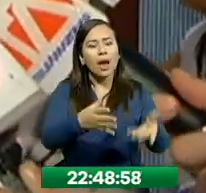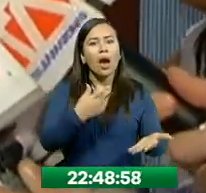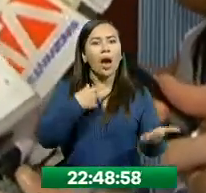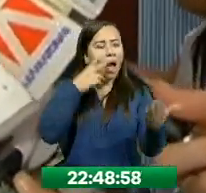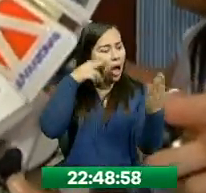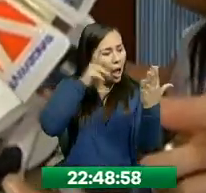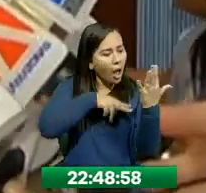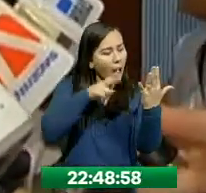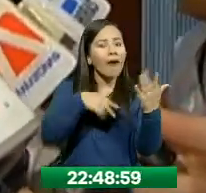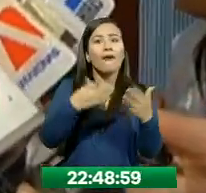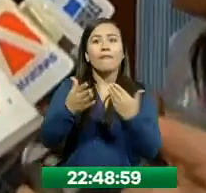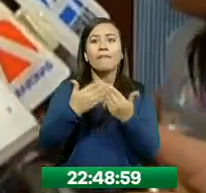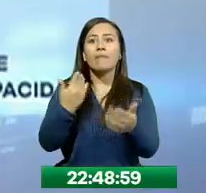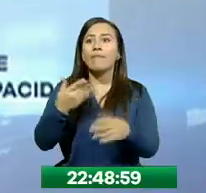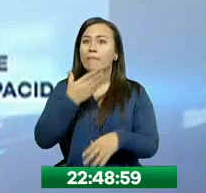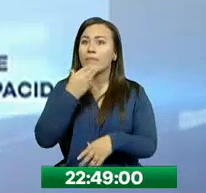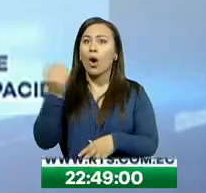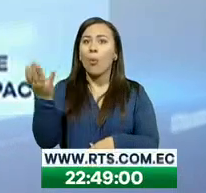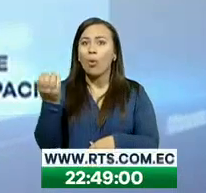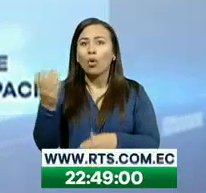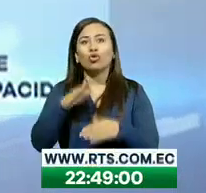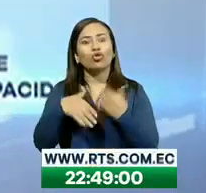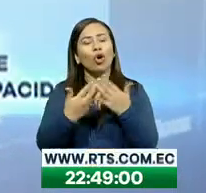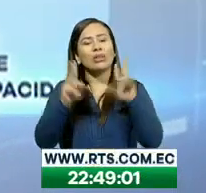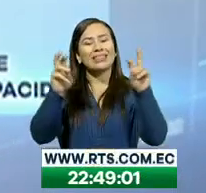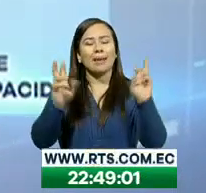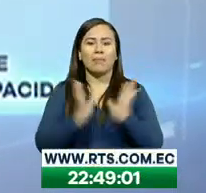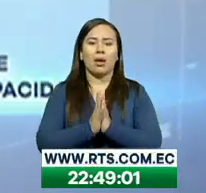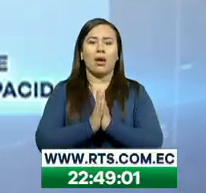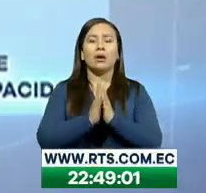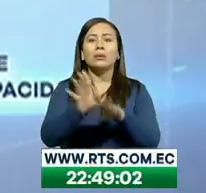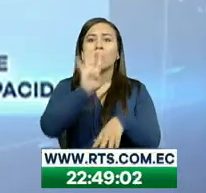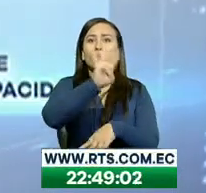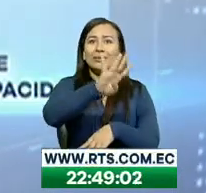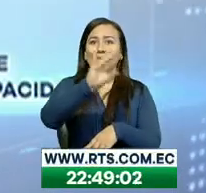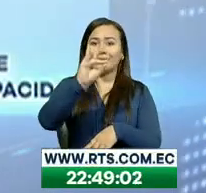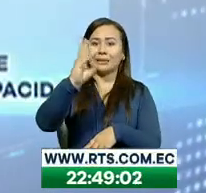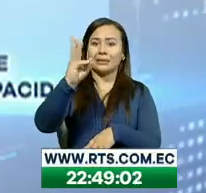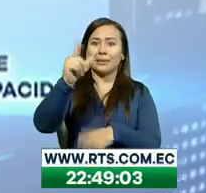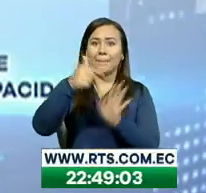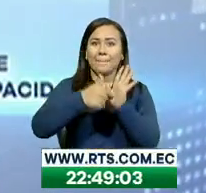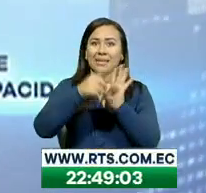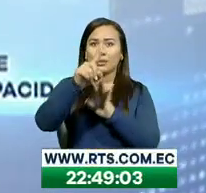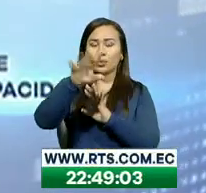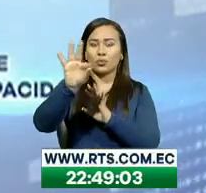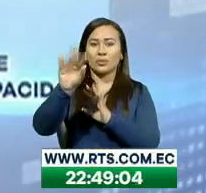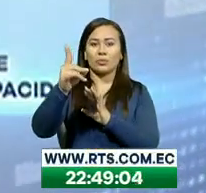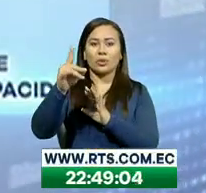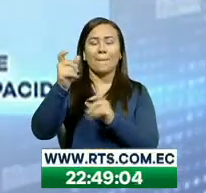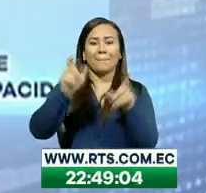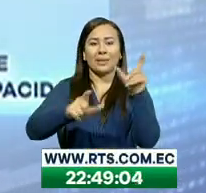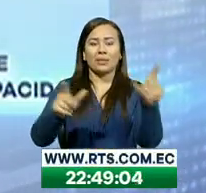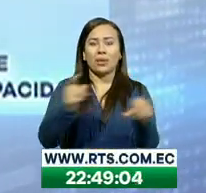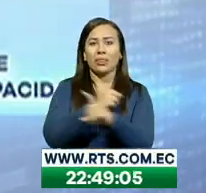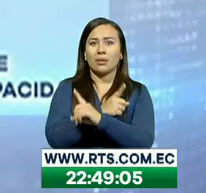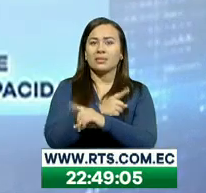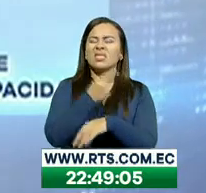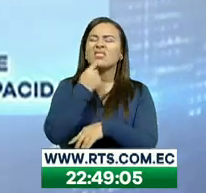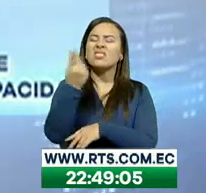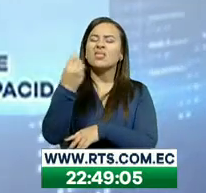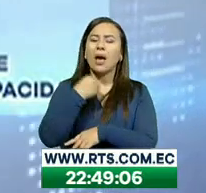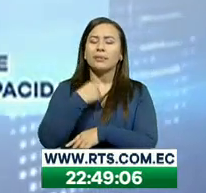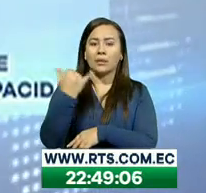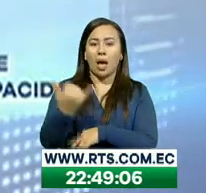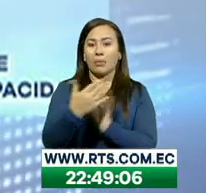el futuro sea en bien de todos. Según el Registro Nacional de Personas con Discapacidad, hasta el 14 de noviembre del 2018